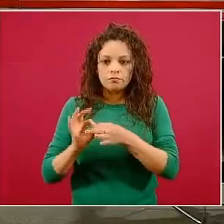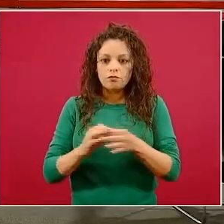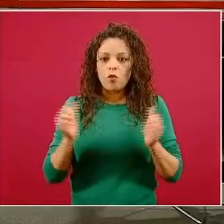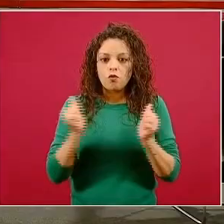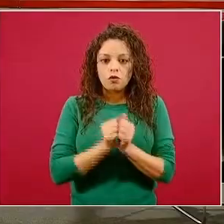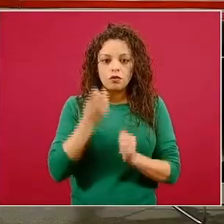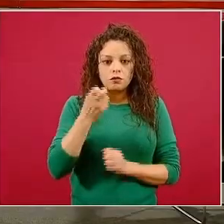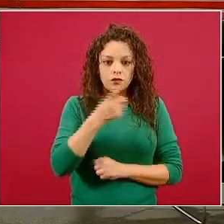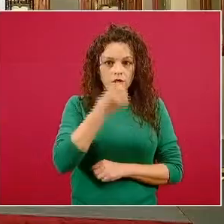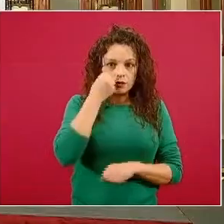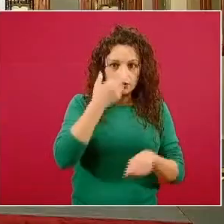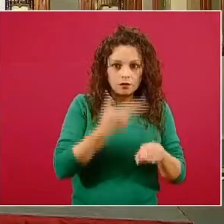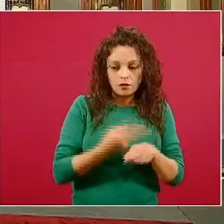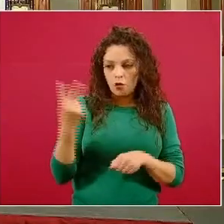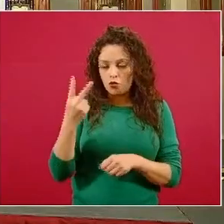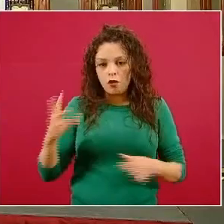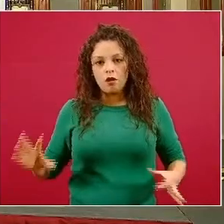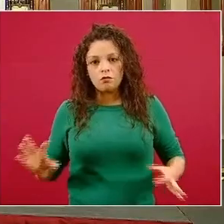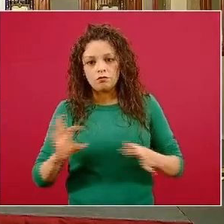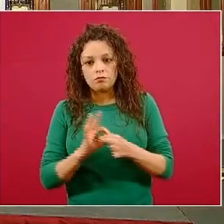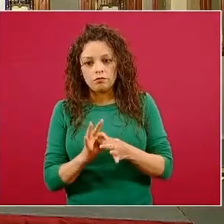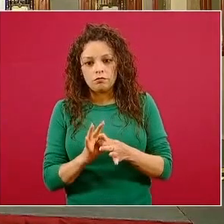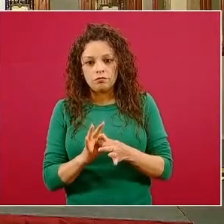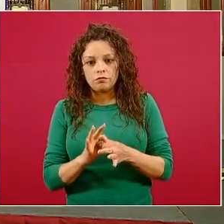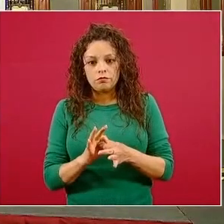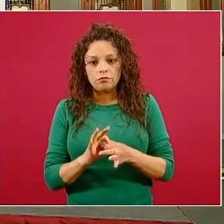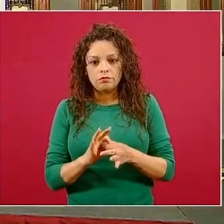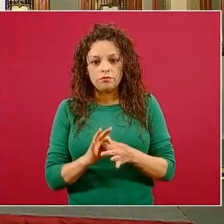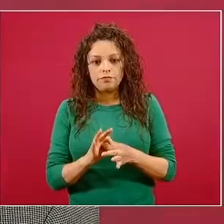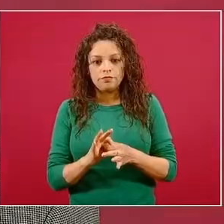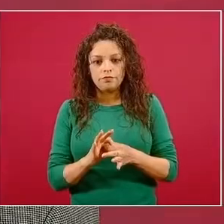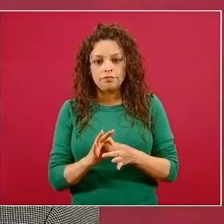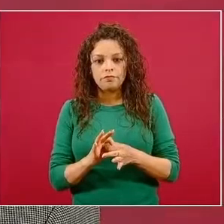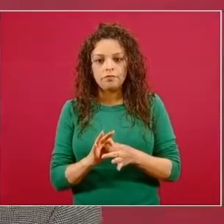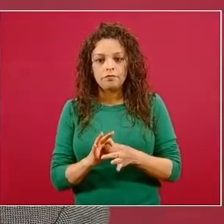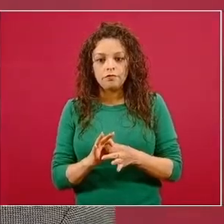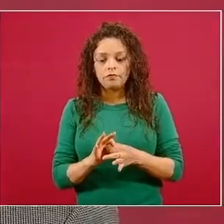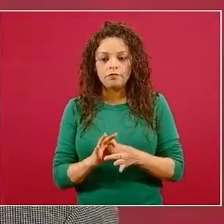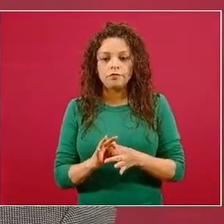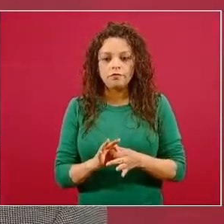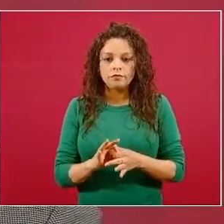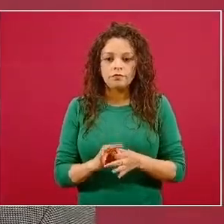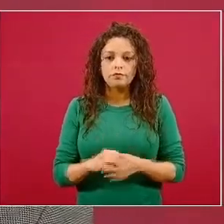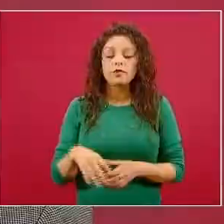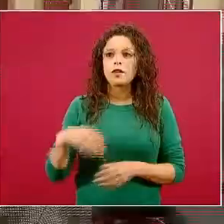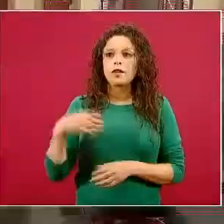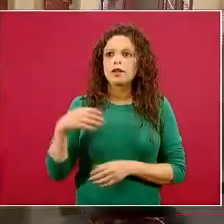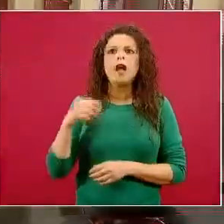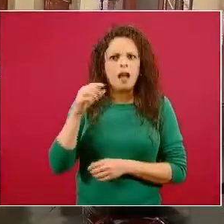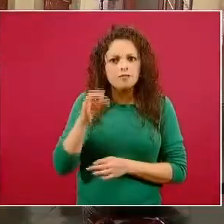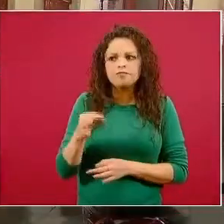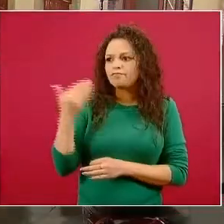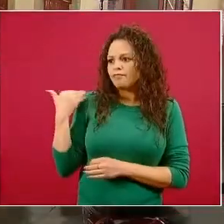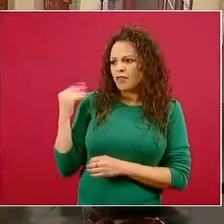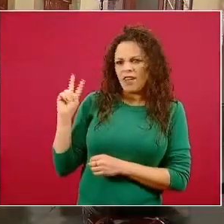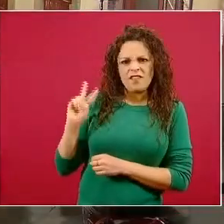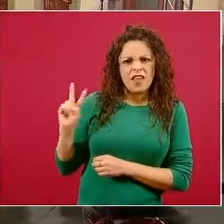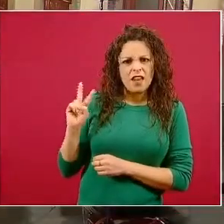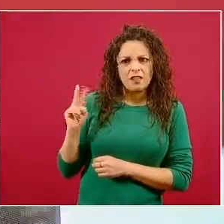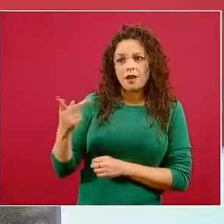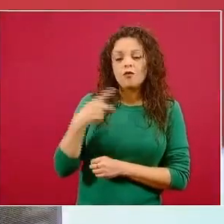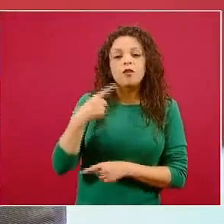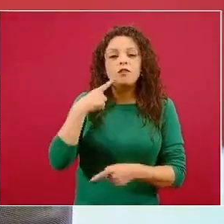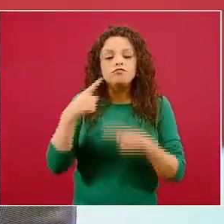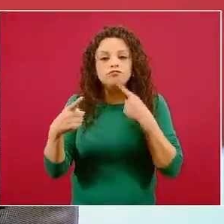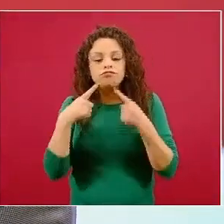Salud y la Secretaría de Medio Ambiente y Recursos Naturales. Precisamente el viernes pasado tuvimos una